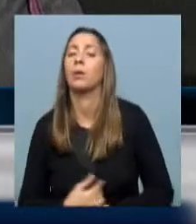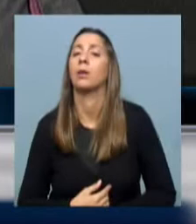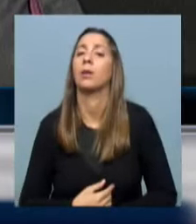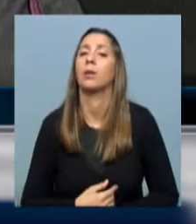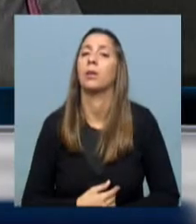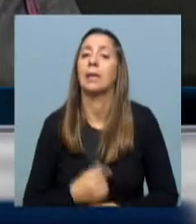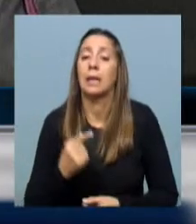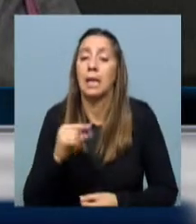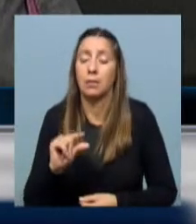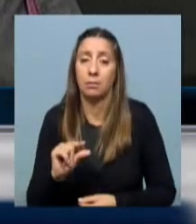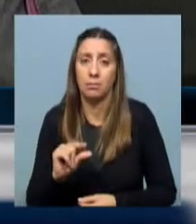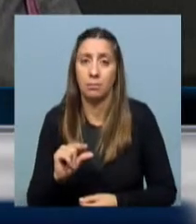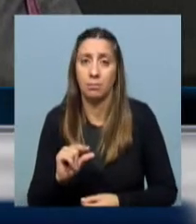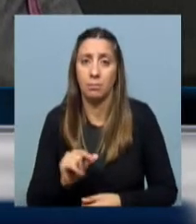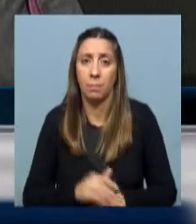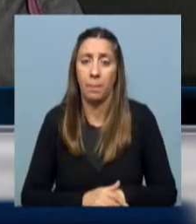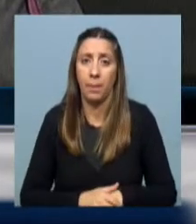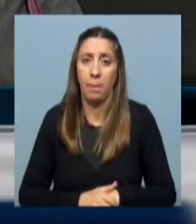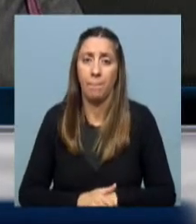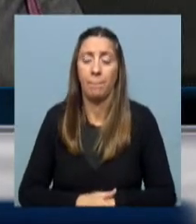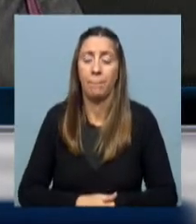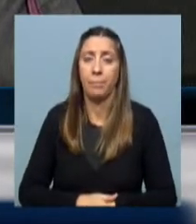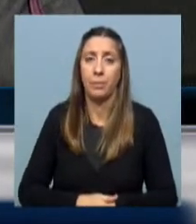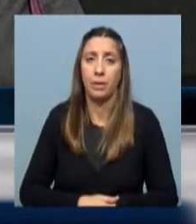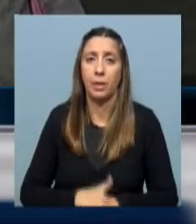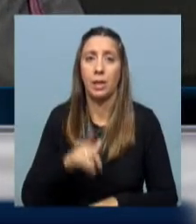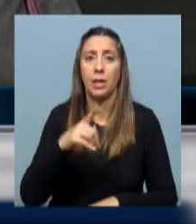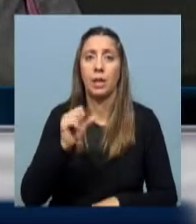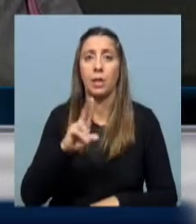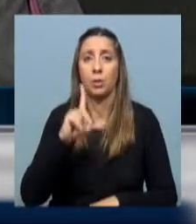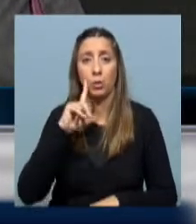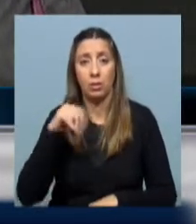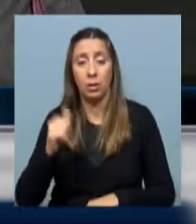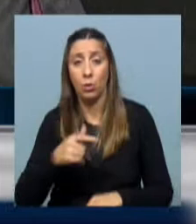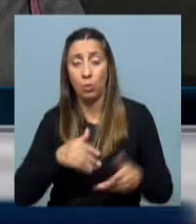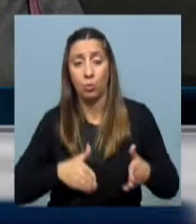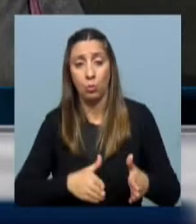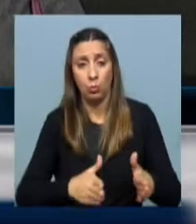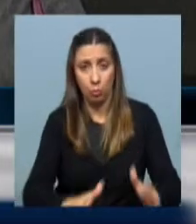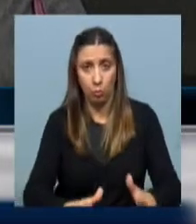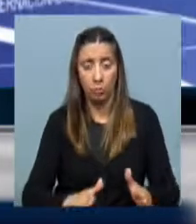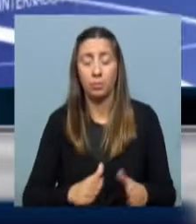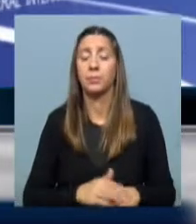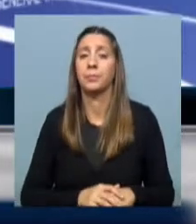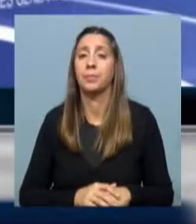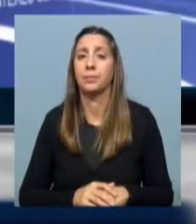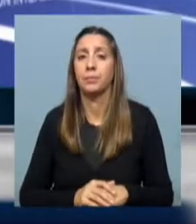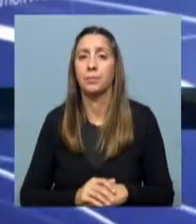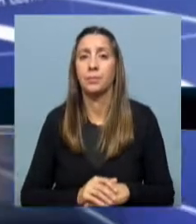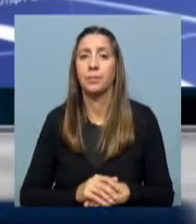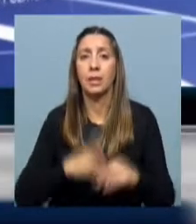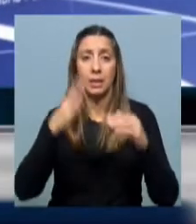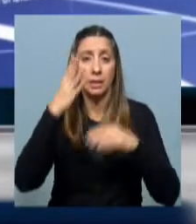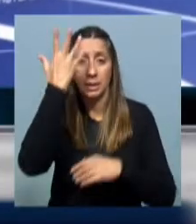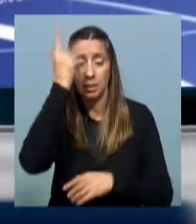hasta llegar casi a lo que es la Carolina, toda la ruta esa que une la zona de San